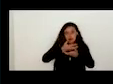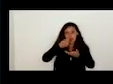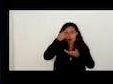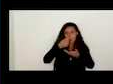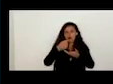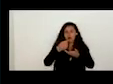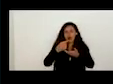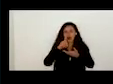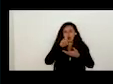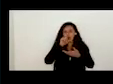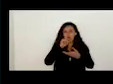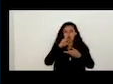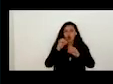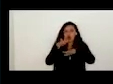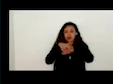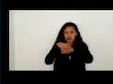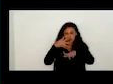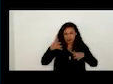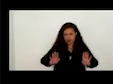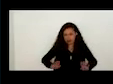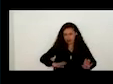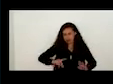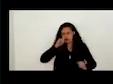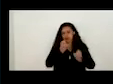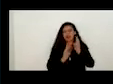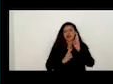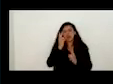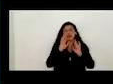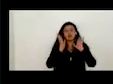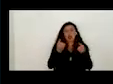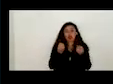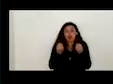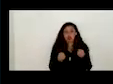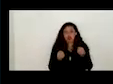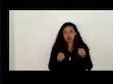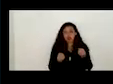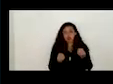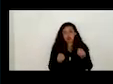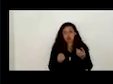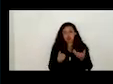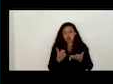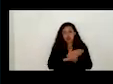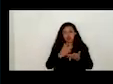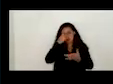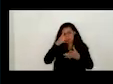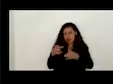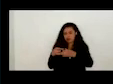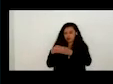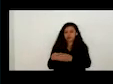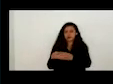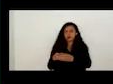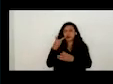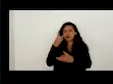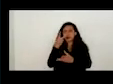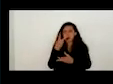en el cual lleva una gran cantidad de verduras, ese puede ser ya un plato fuerte y adicional a este como guarnición, un par de